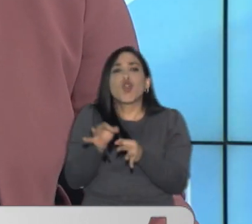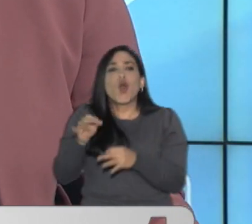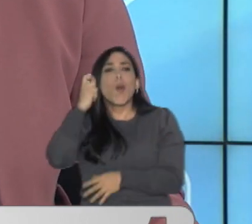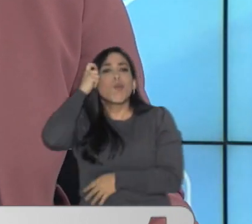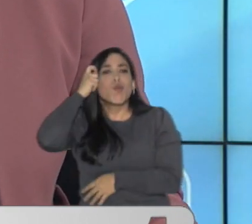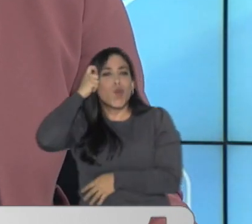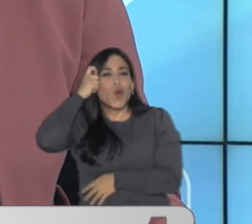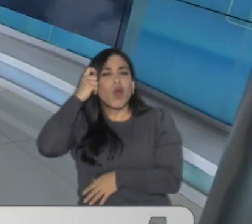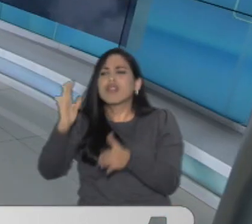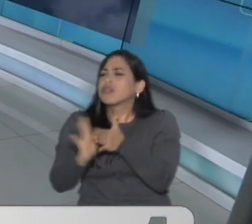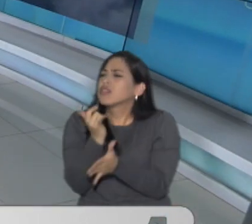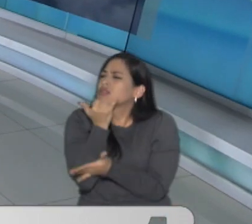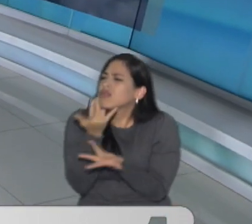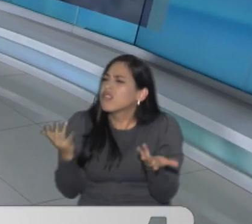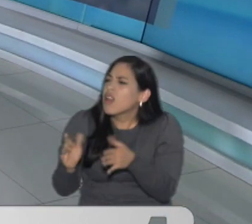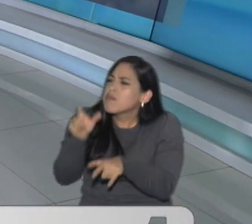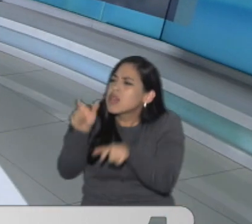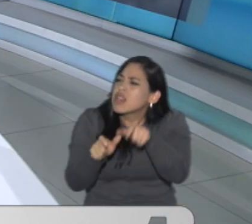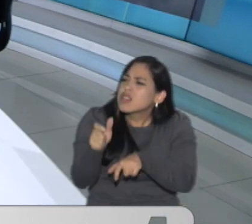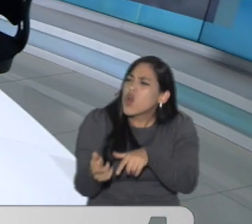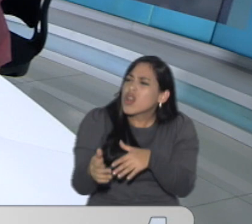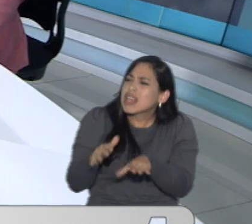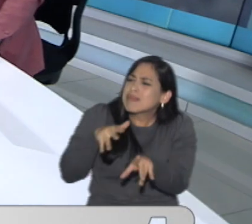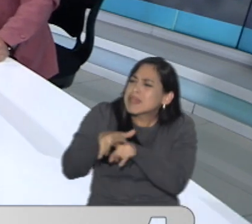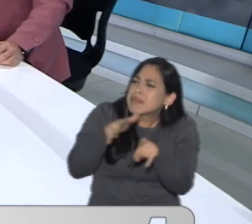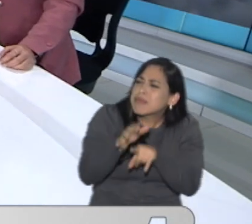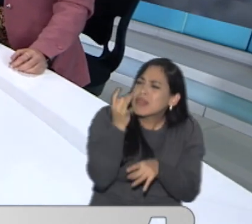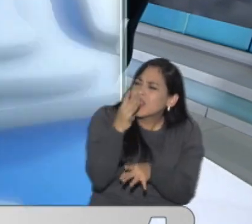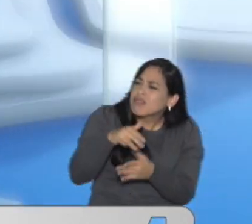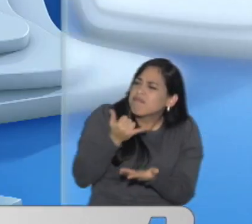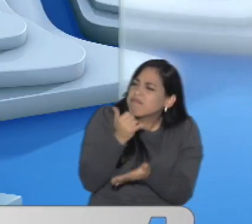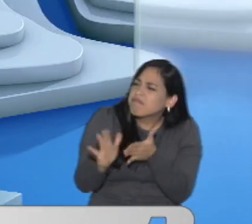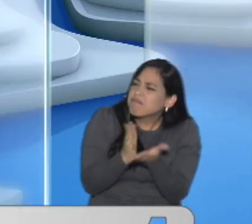Grande. Sebastián Bedoya, ¿cuántos damnificados ha dejado la emergencia?